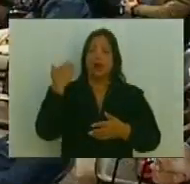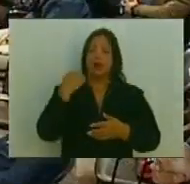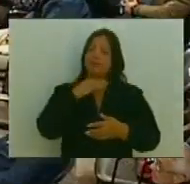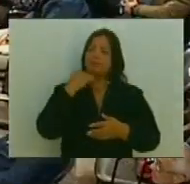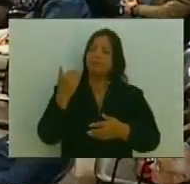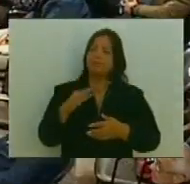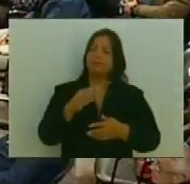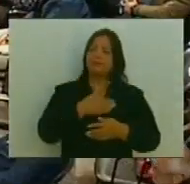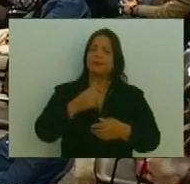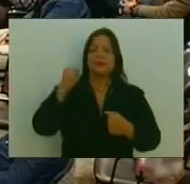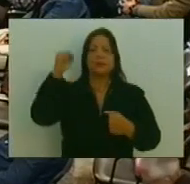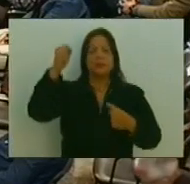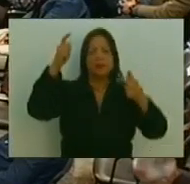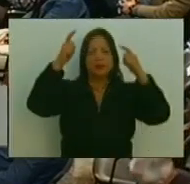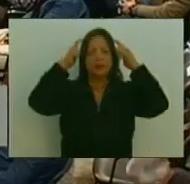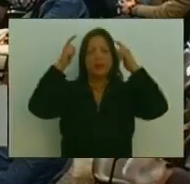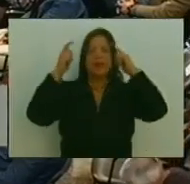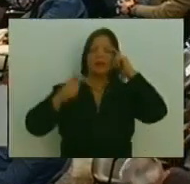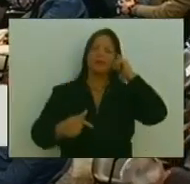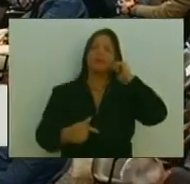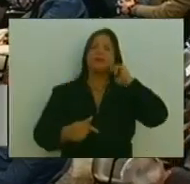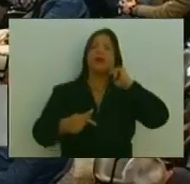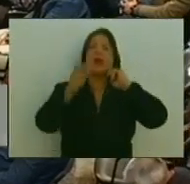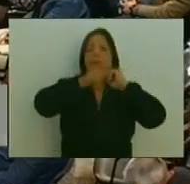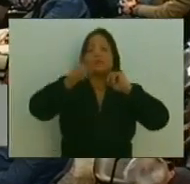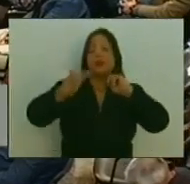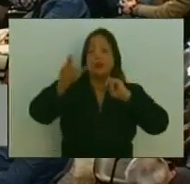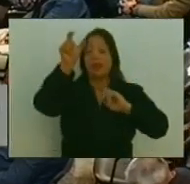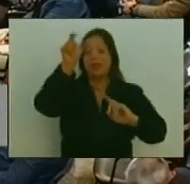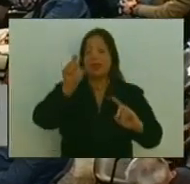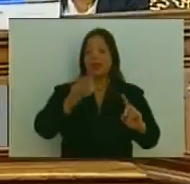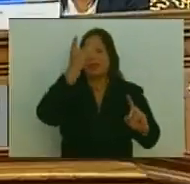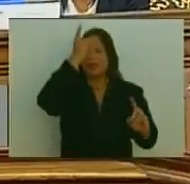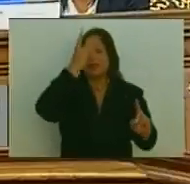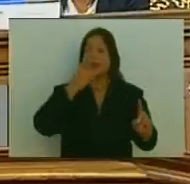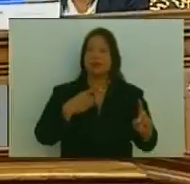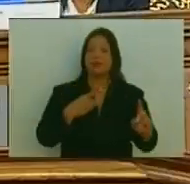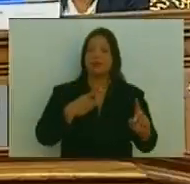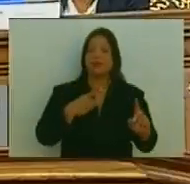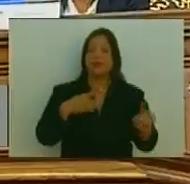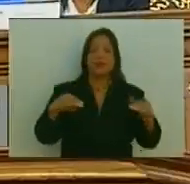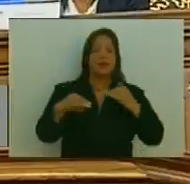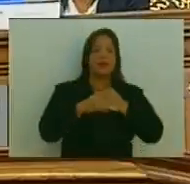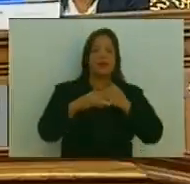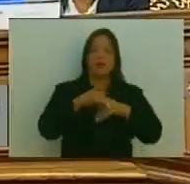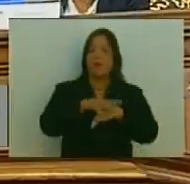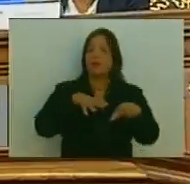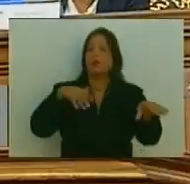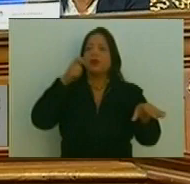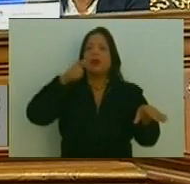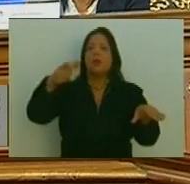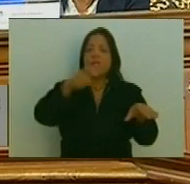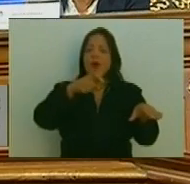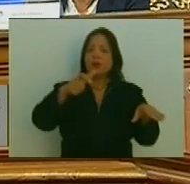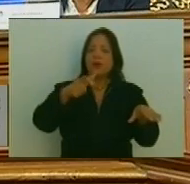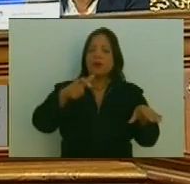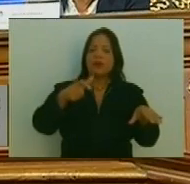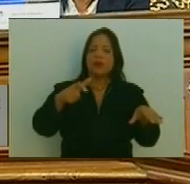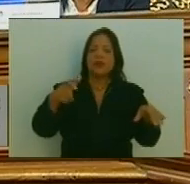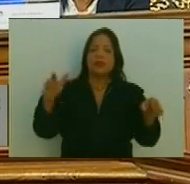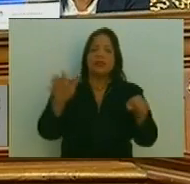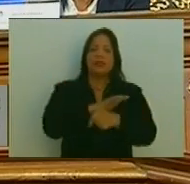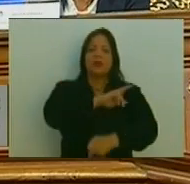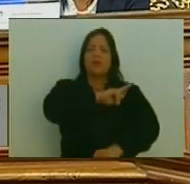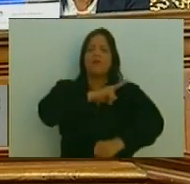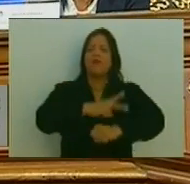Ante la partida física de nuestro comandante Chávez, las personas con discapacidad, así como la mayoría de nuestro pueblo, se llenó de